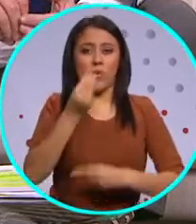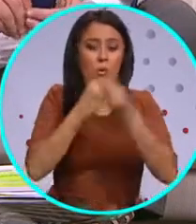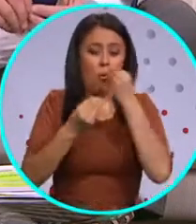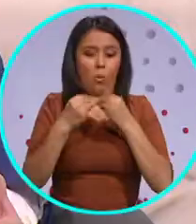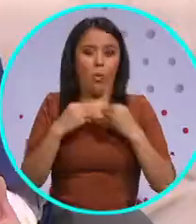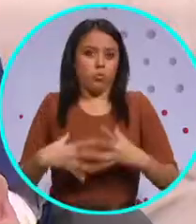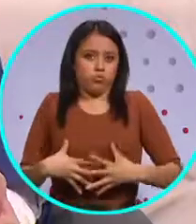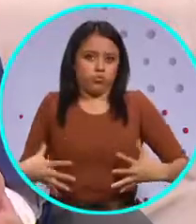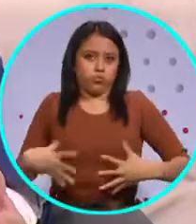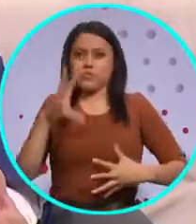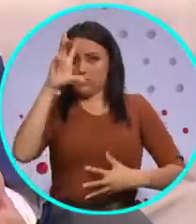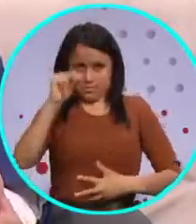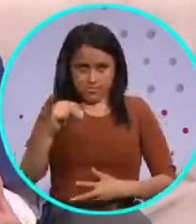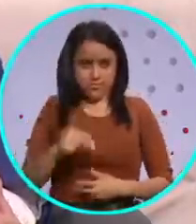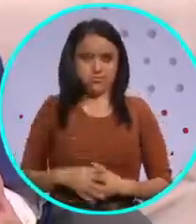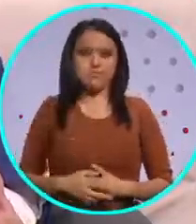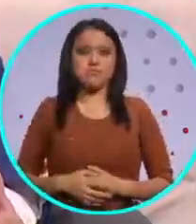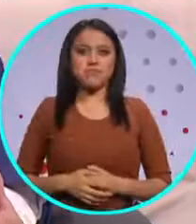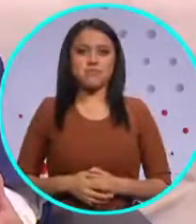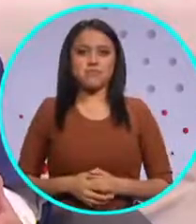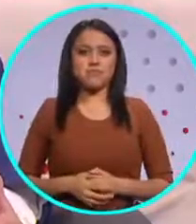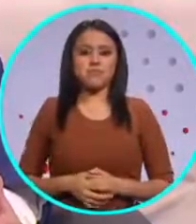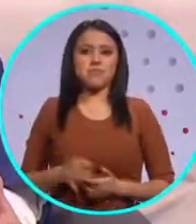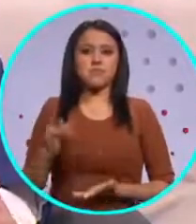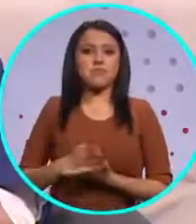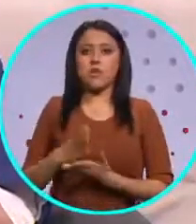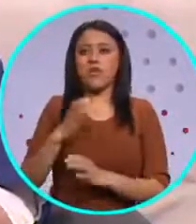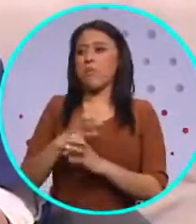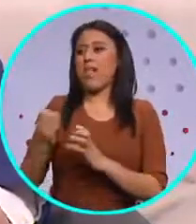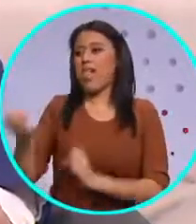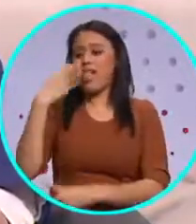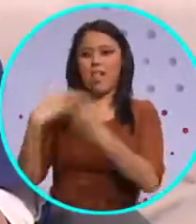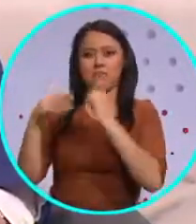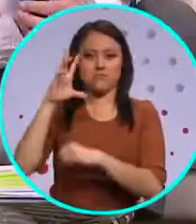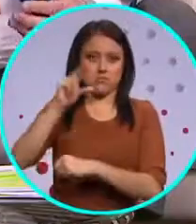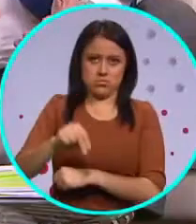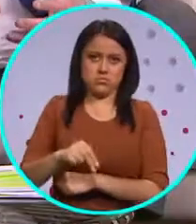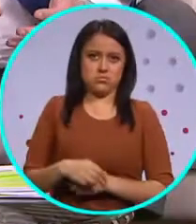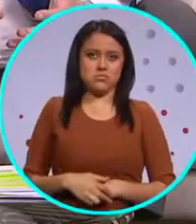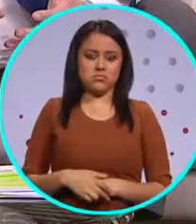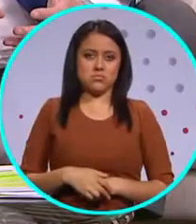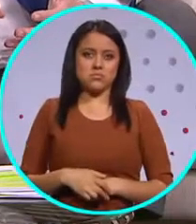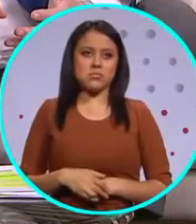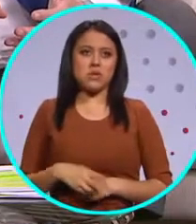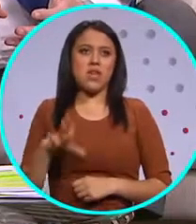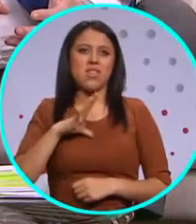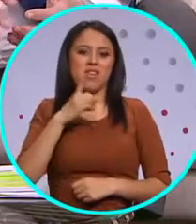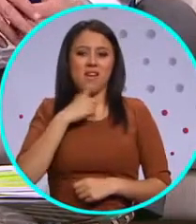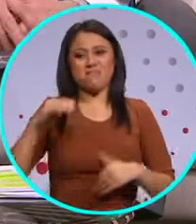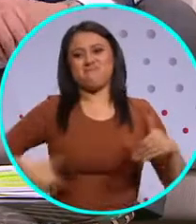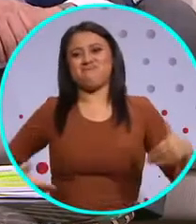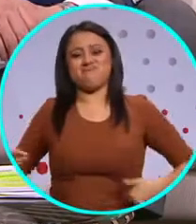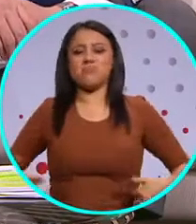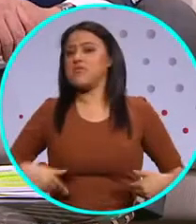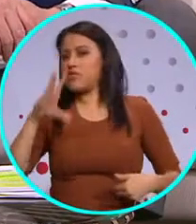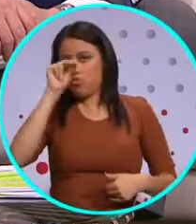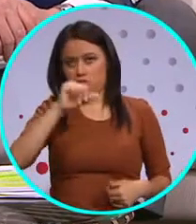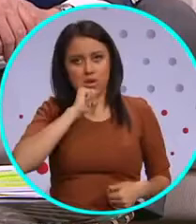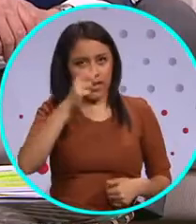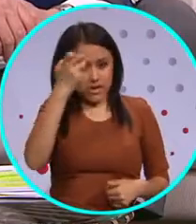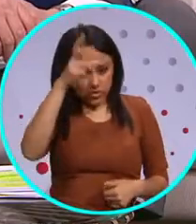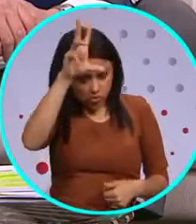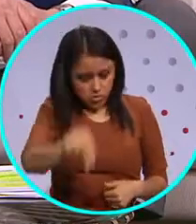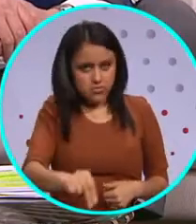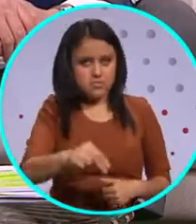friegue no es mete lo que sea para que pierda el apetito y ya deja de molestar es una